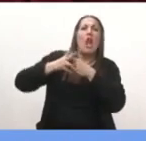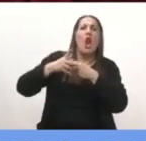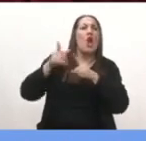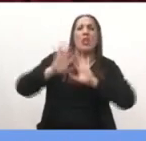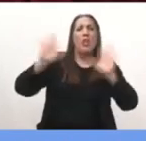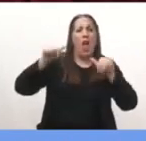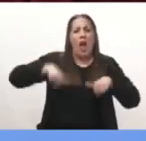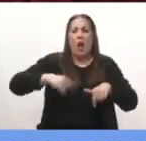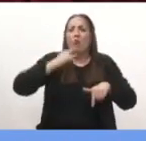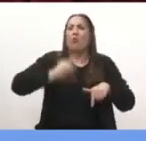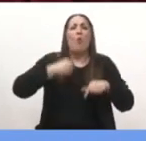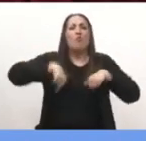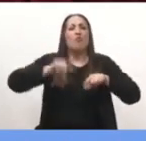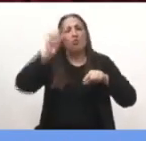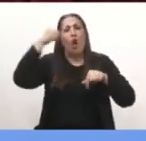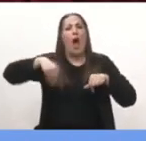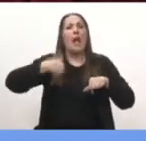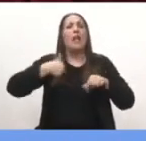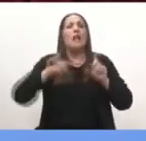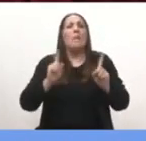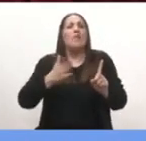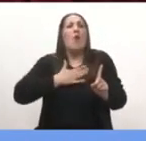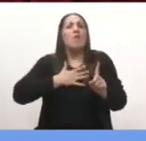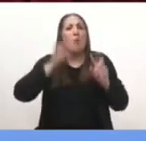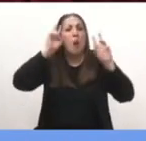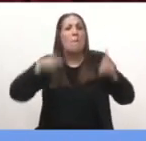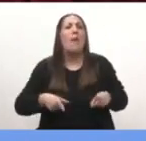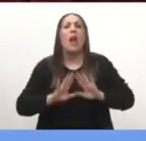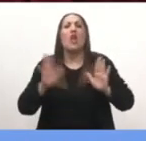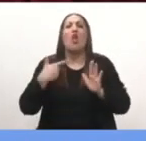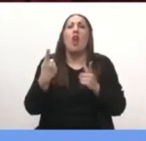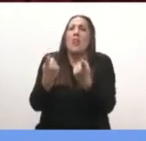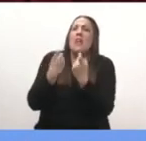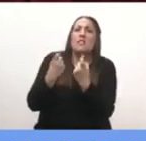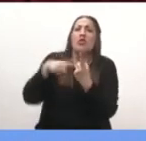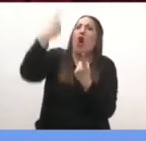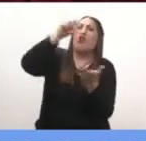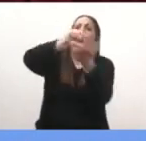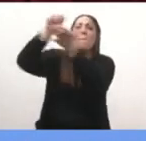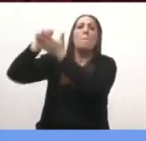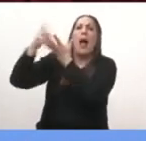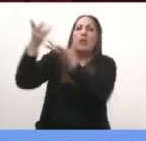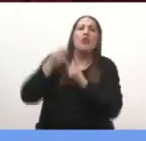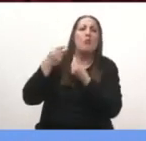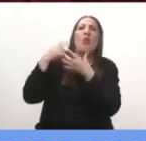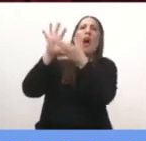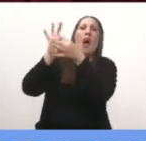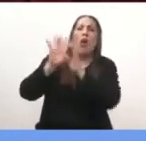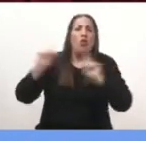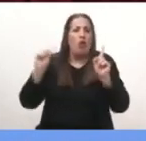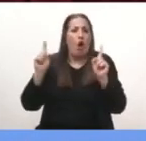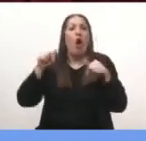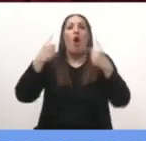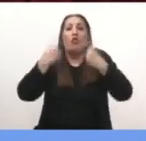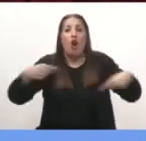decisión de que Argentina tenga su propio plan de radicalización para no depender de otros países es decir todo lo que